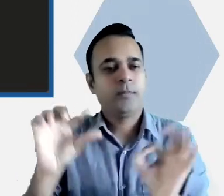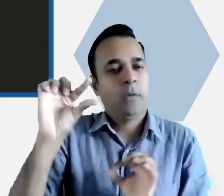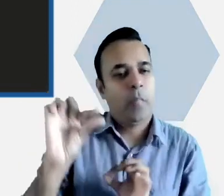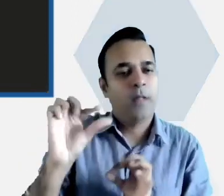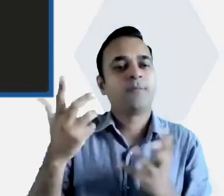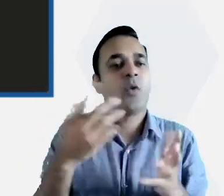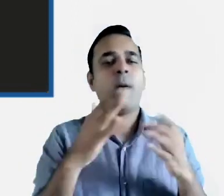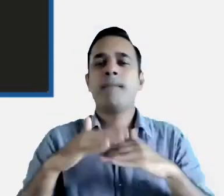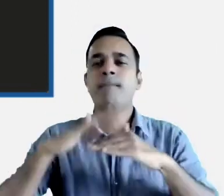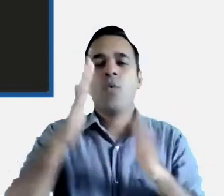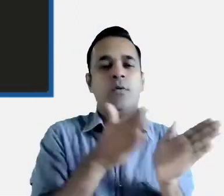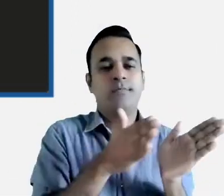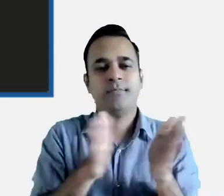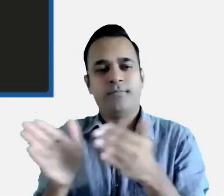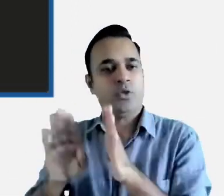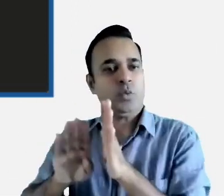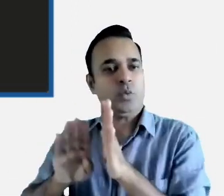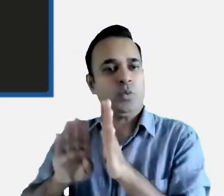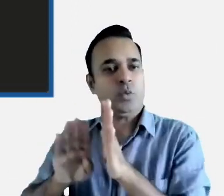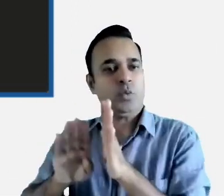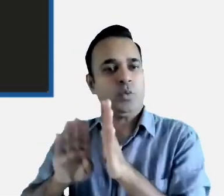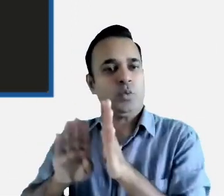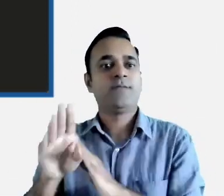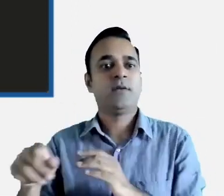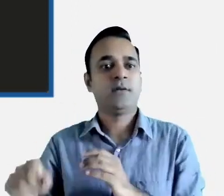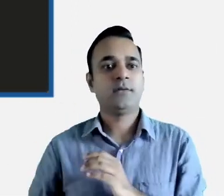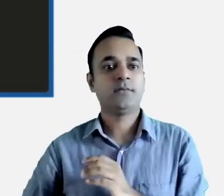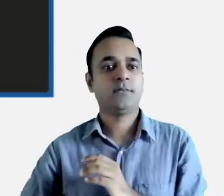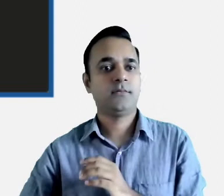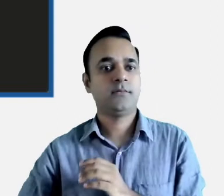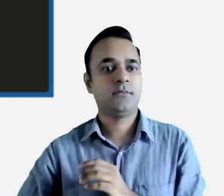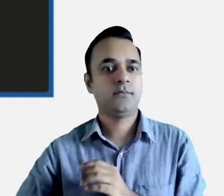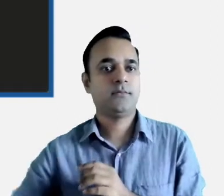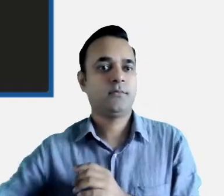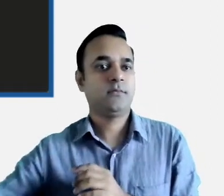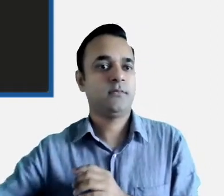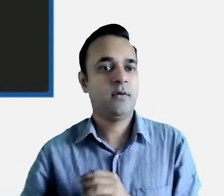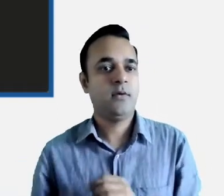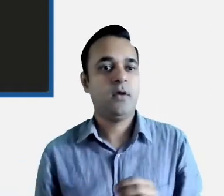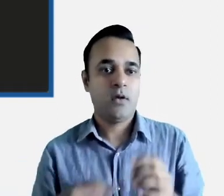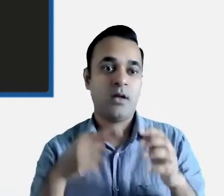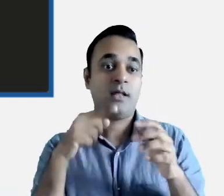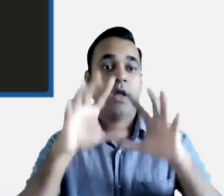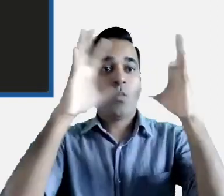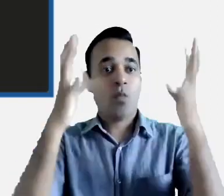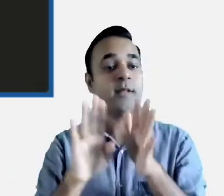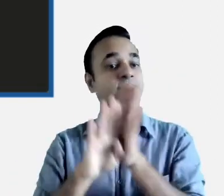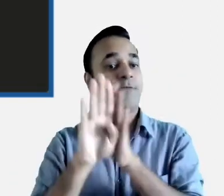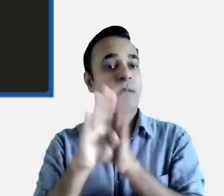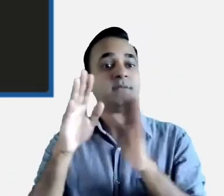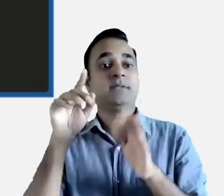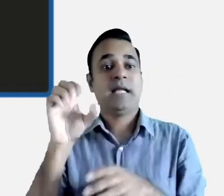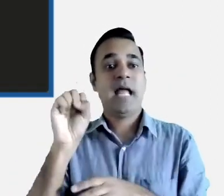17 dimensiones. De acuerdo al reciente informe presentado por UNOPS,